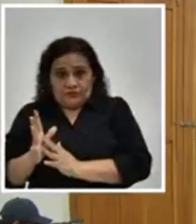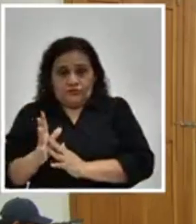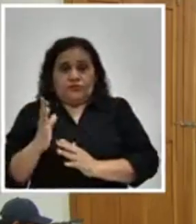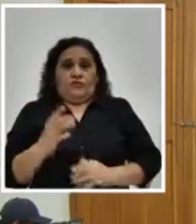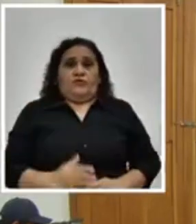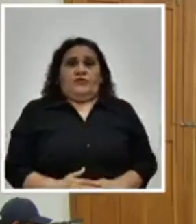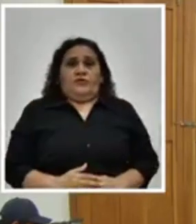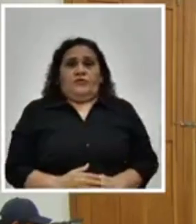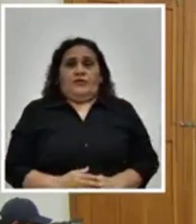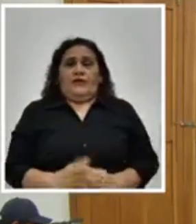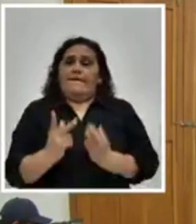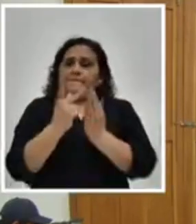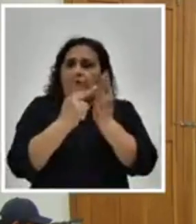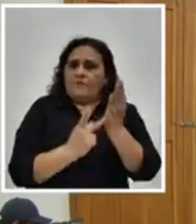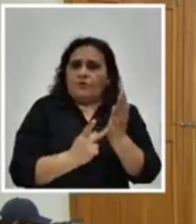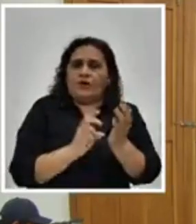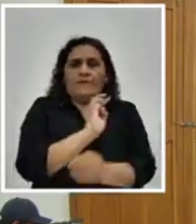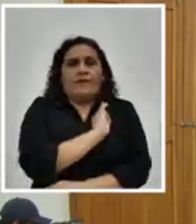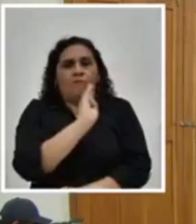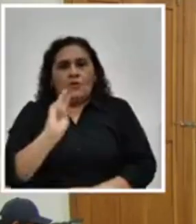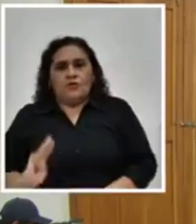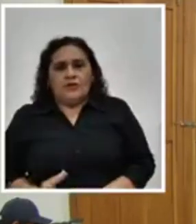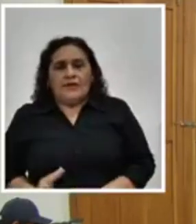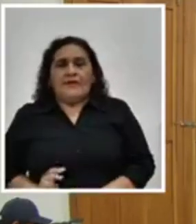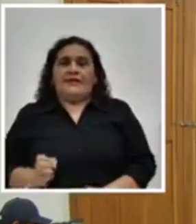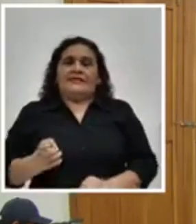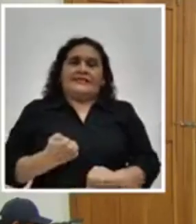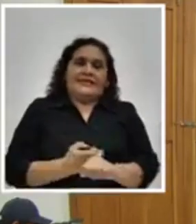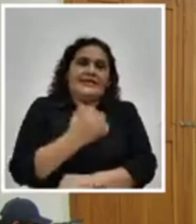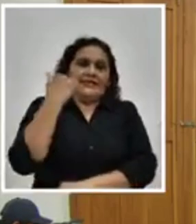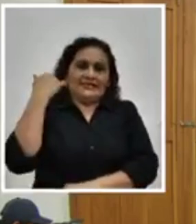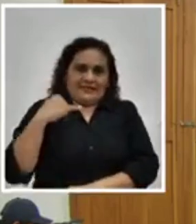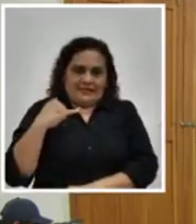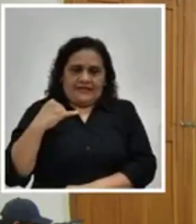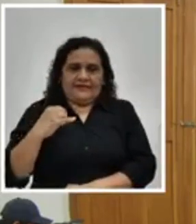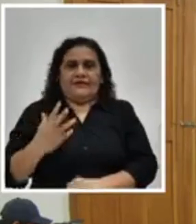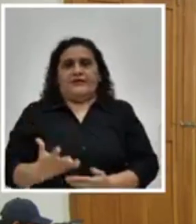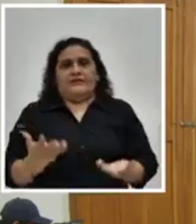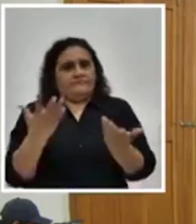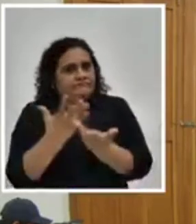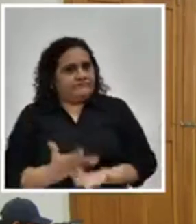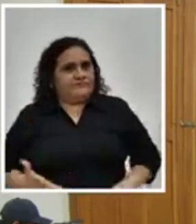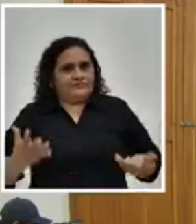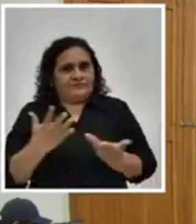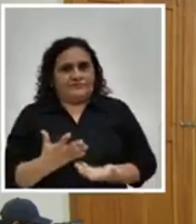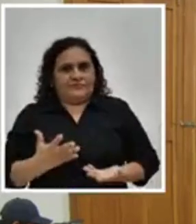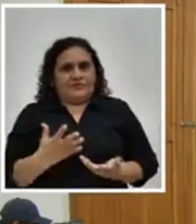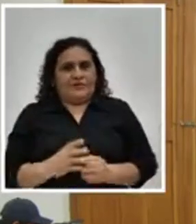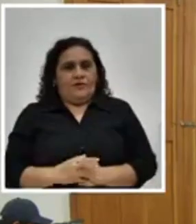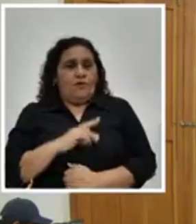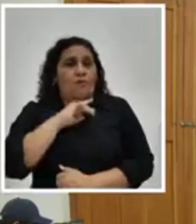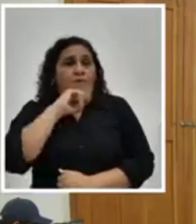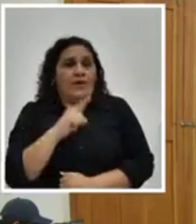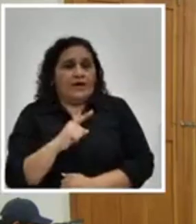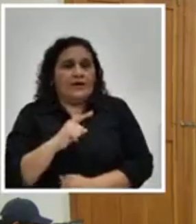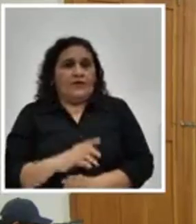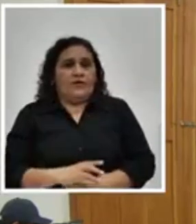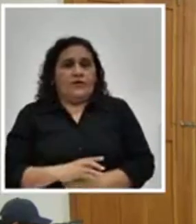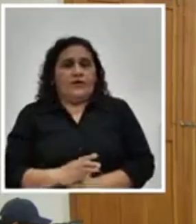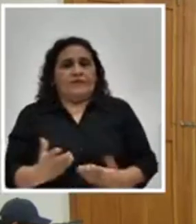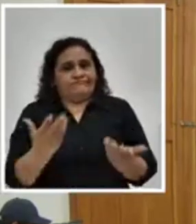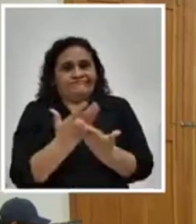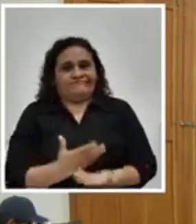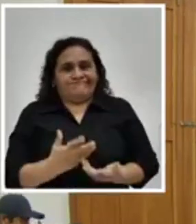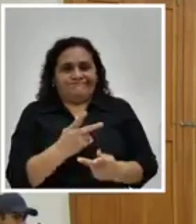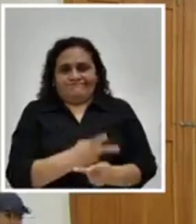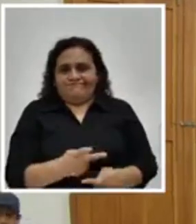intervención en programas municipales y estatales, logrando de esta manera una mejoría en su producción local